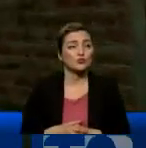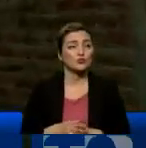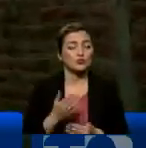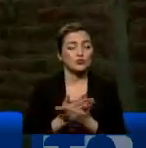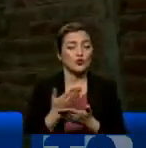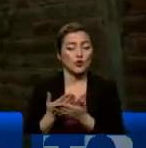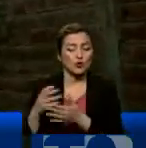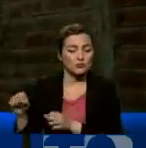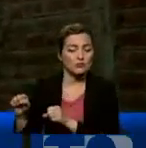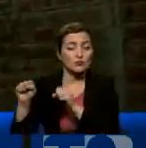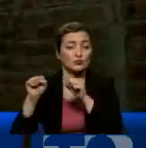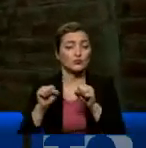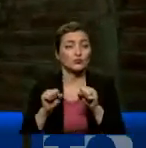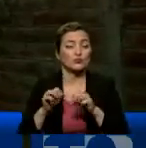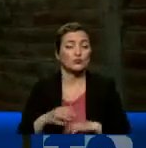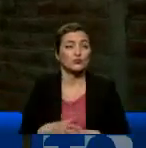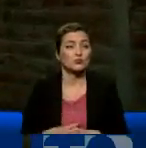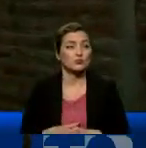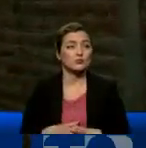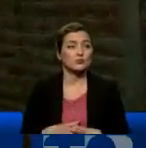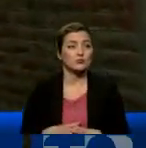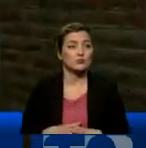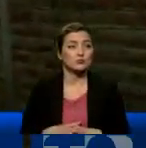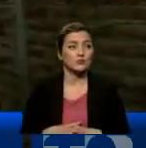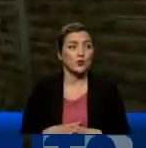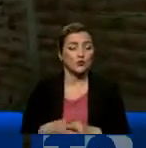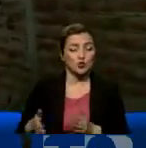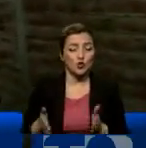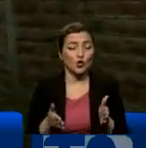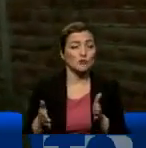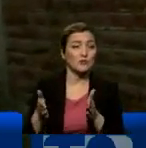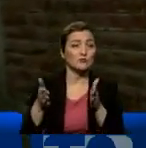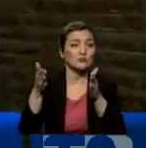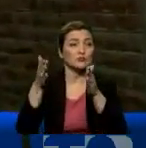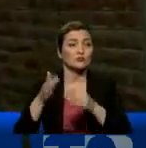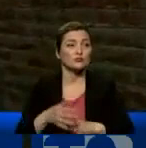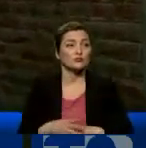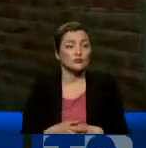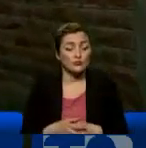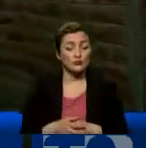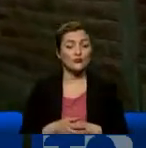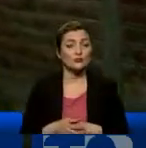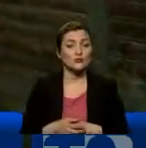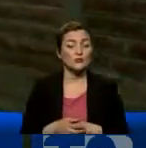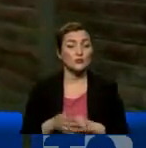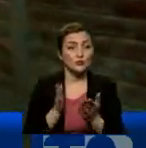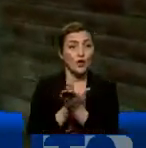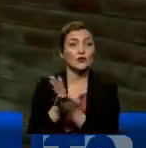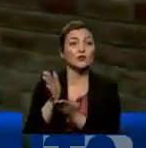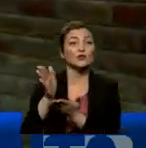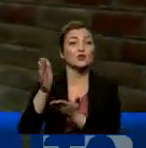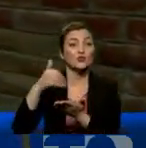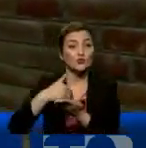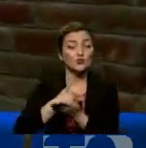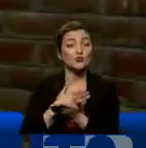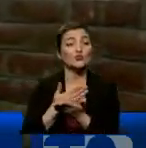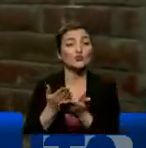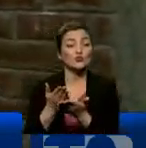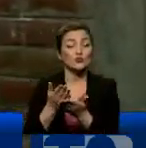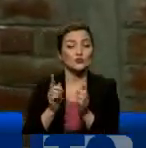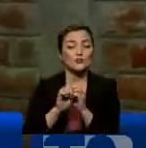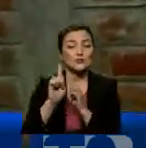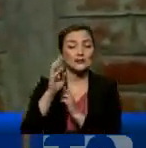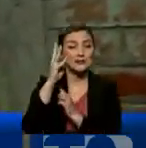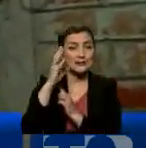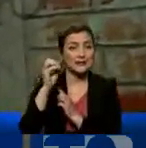cosas que traen, ¿no? Entonces, toda esta vía, como podemos observar, es una vía que tiene acceso justamente a aproximadamente